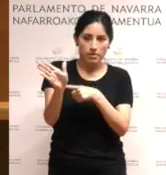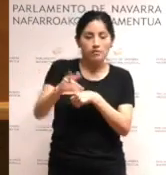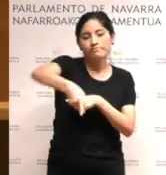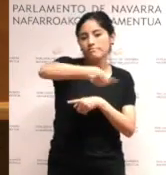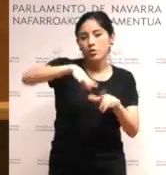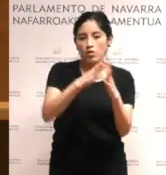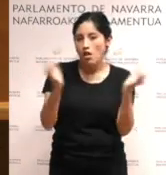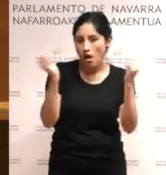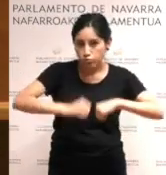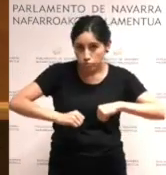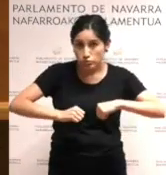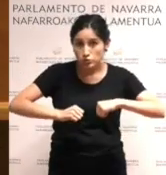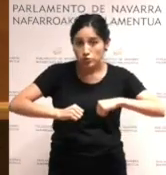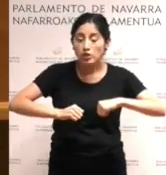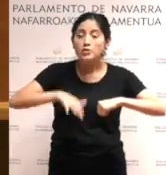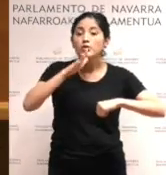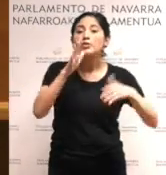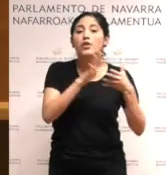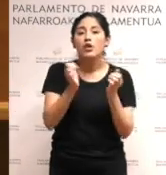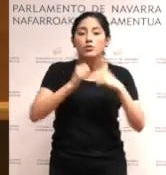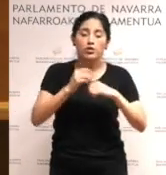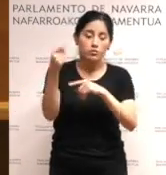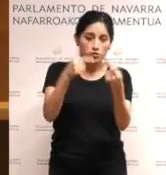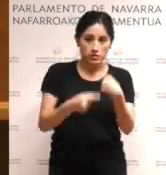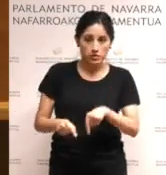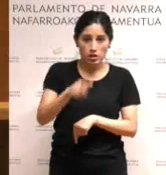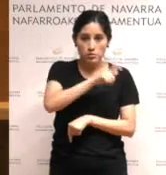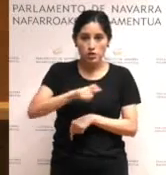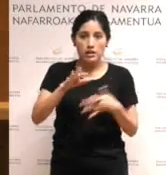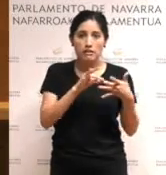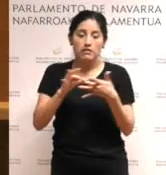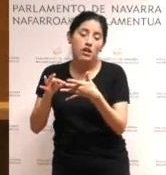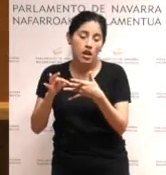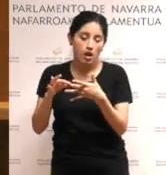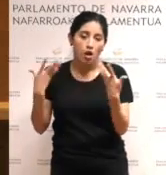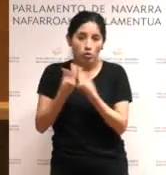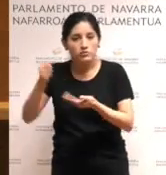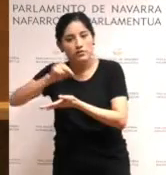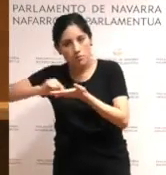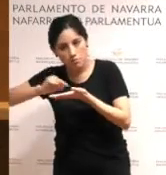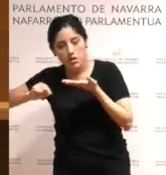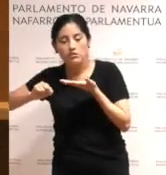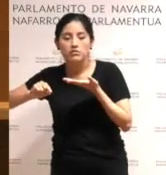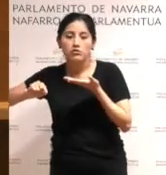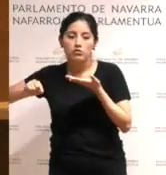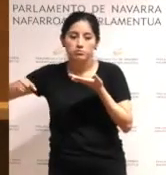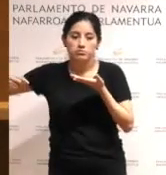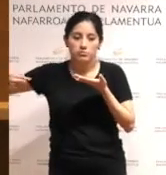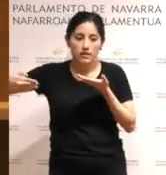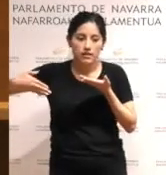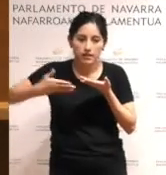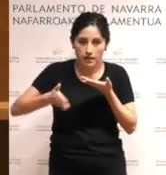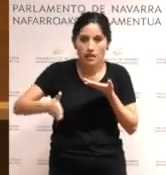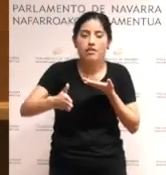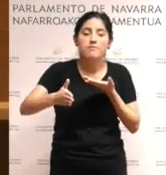de una línea derivada del acuerdo presupuestario que los socios de Gobierno firmaron con Euskal Herria Bildu, denominada Estudios sobre datos demográficos